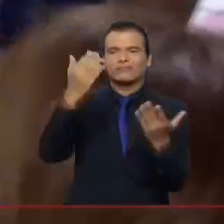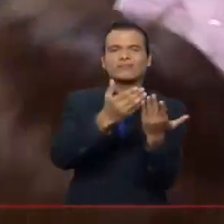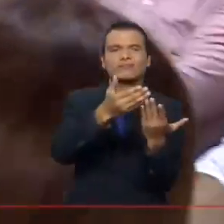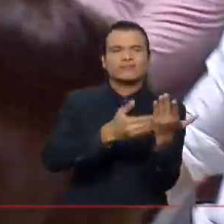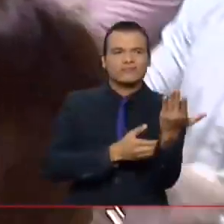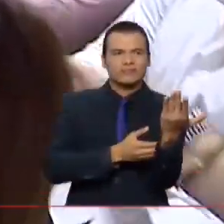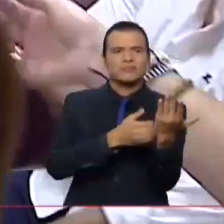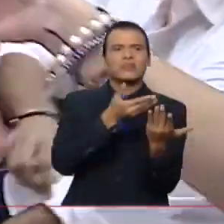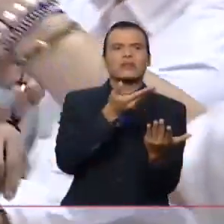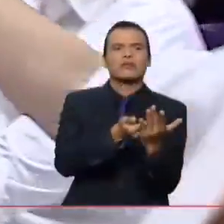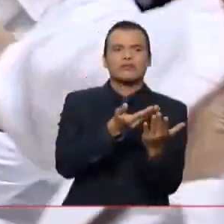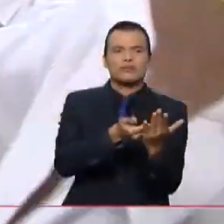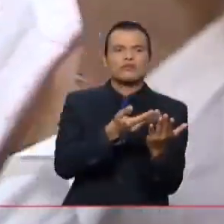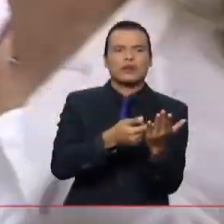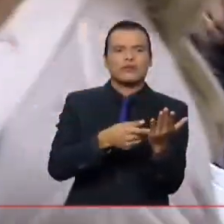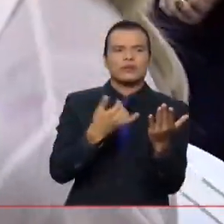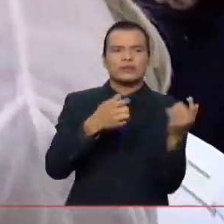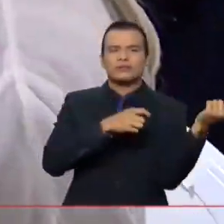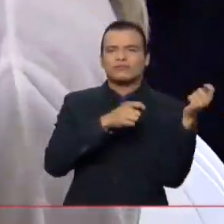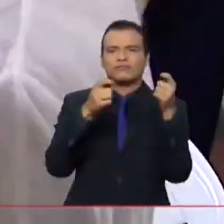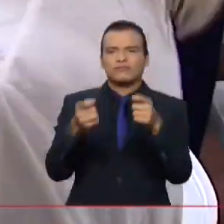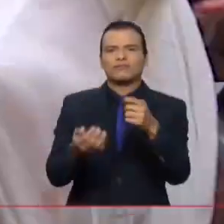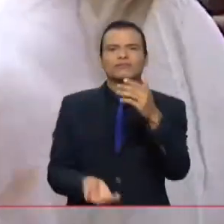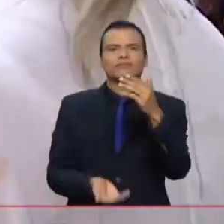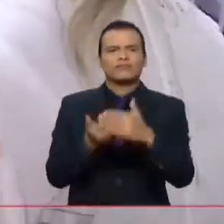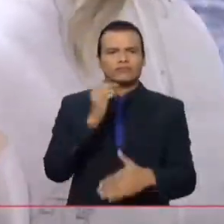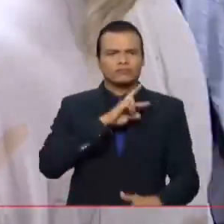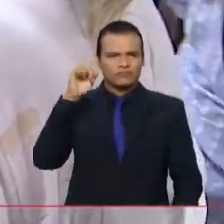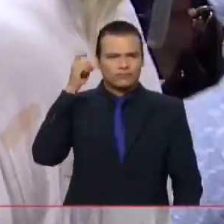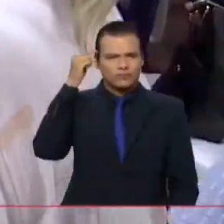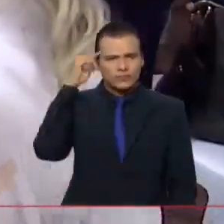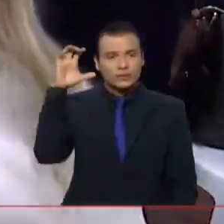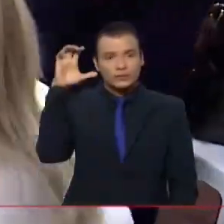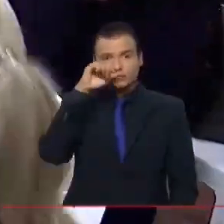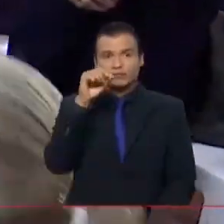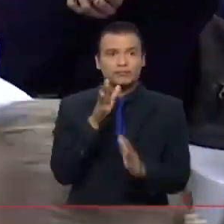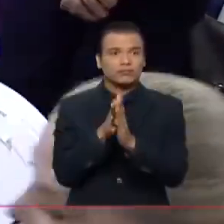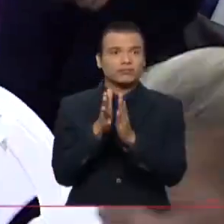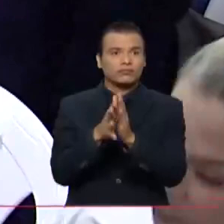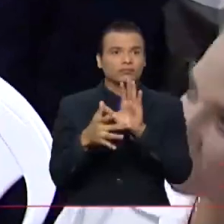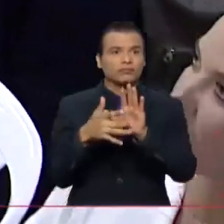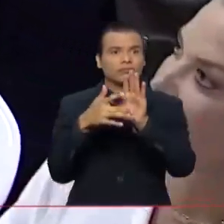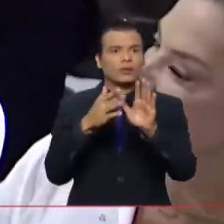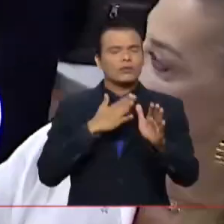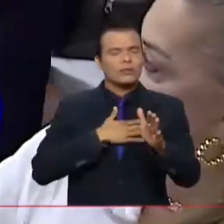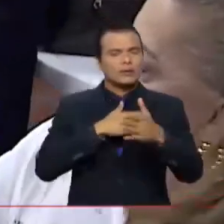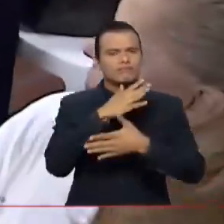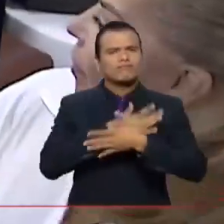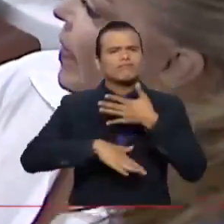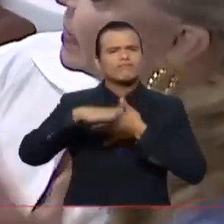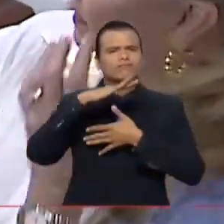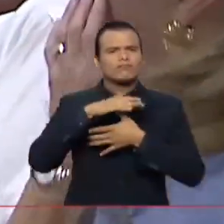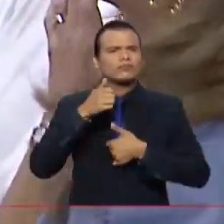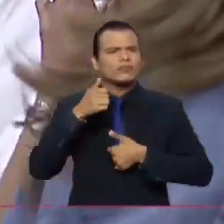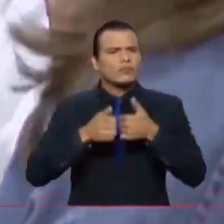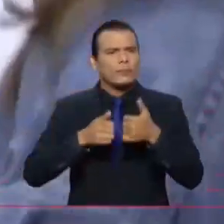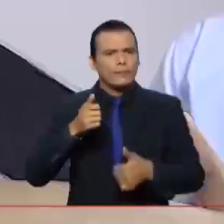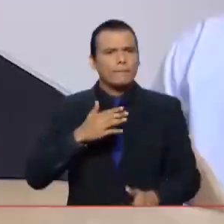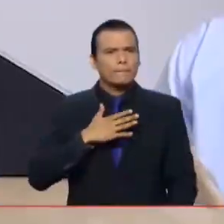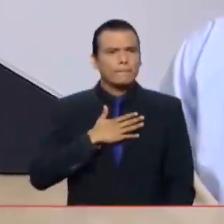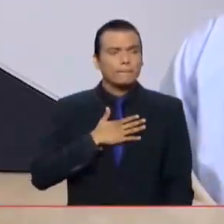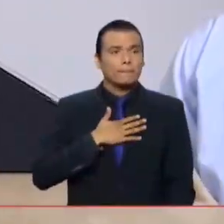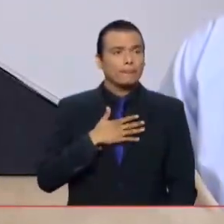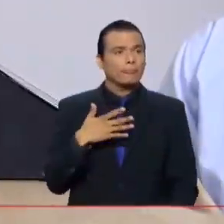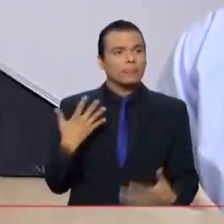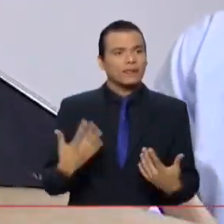nueva mandataria y delineó las prioridades clave de su gobierno. El emprendimiento va a ser muy importante en mi gobierno. Ese fue un programa que